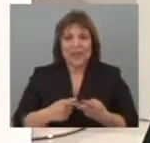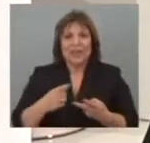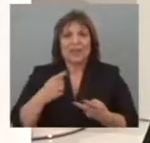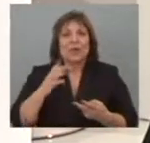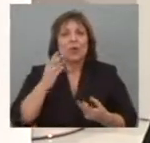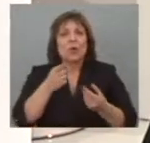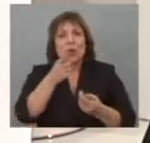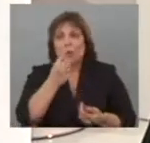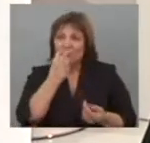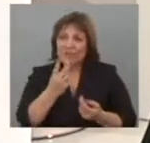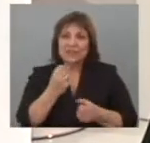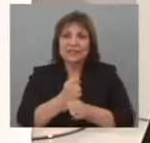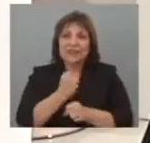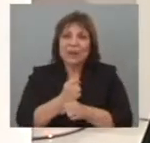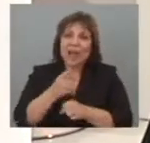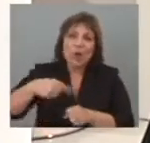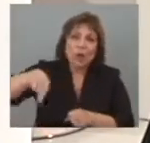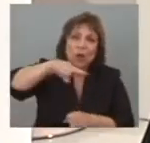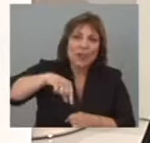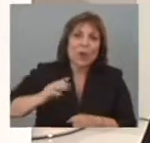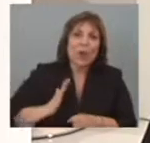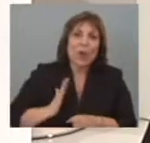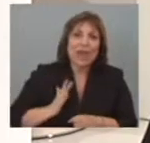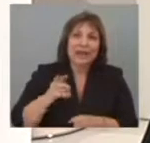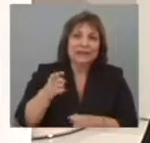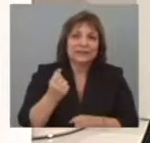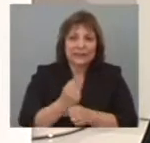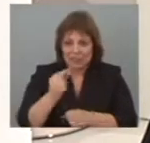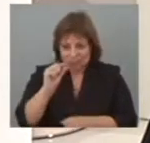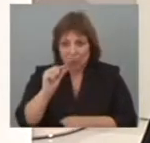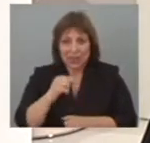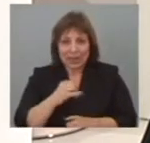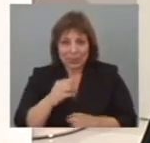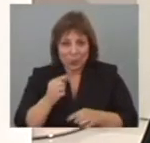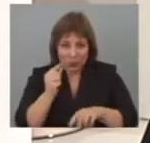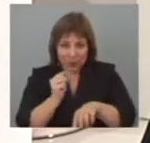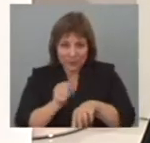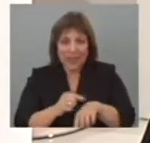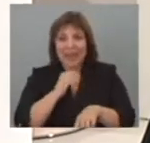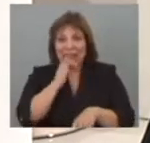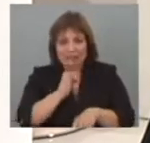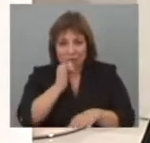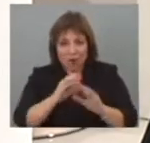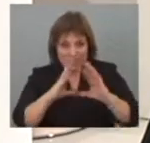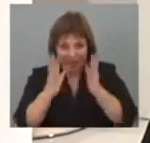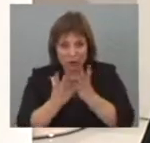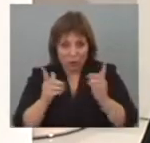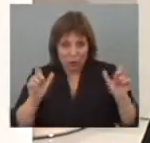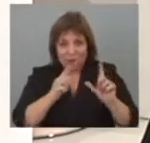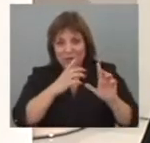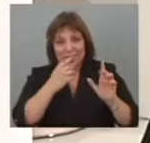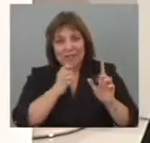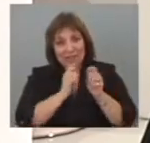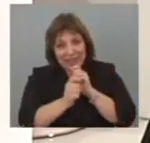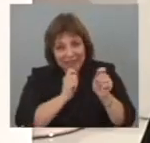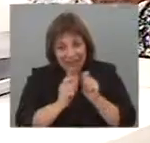civiles. ¿Cómo ves tú el trabajo de las Mujeres de Negro? Ahora en un ratito vamos a ver un informe a propósito de lo que